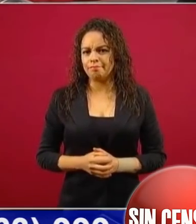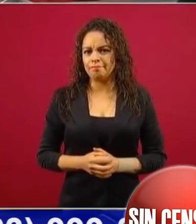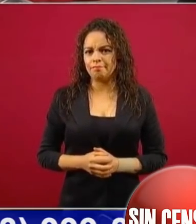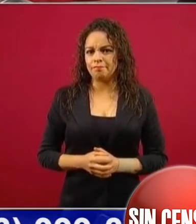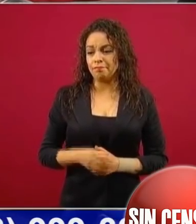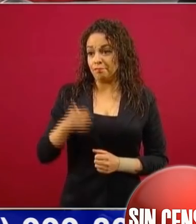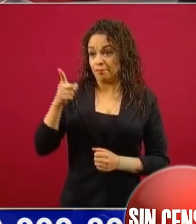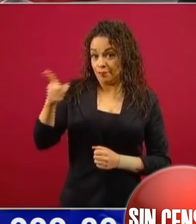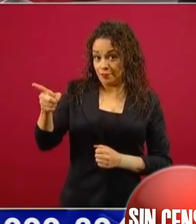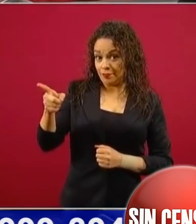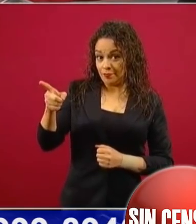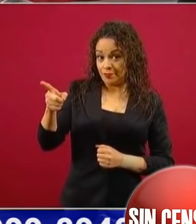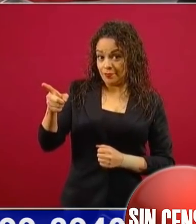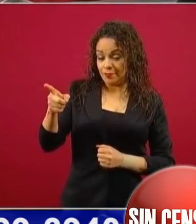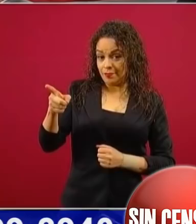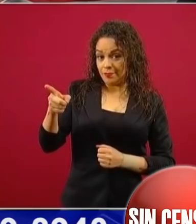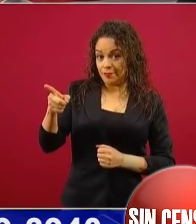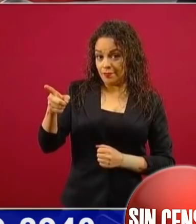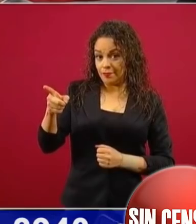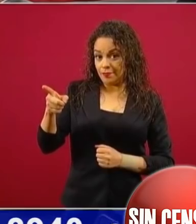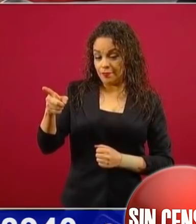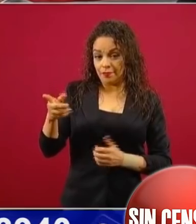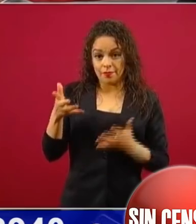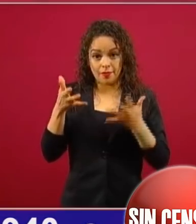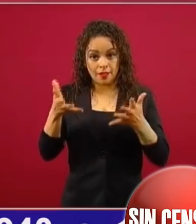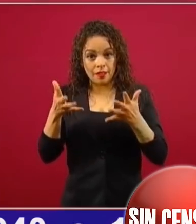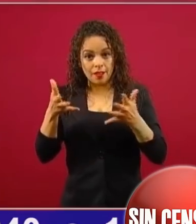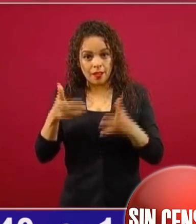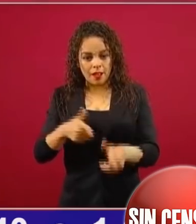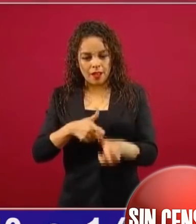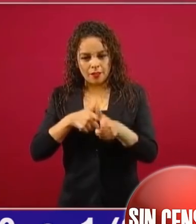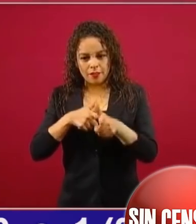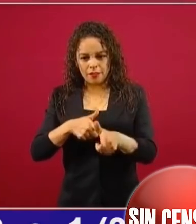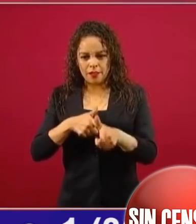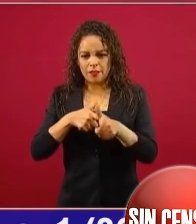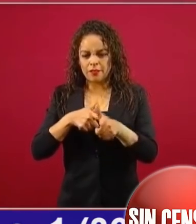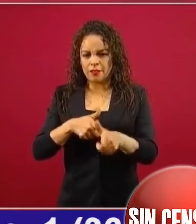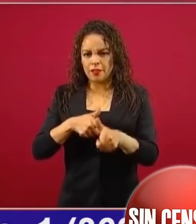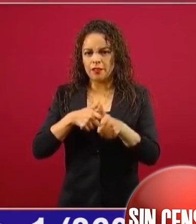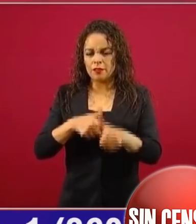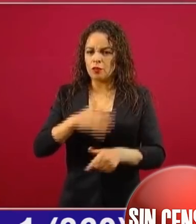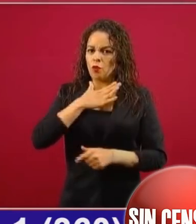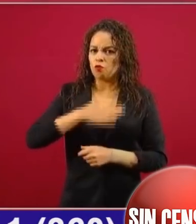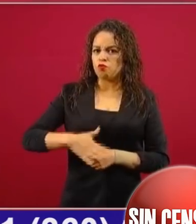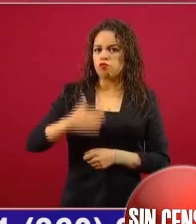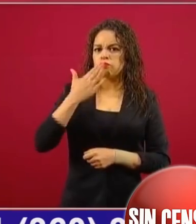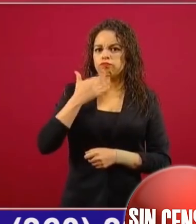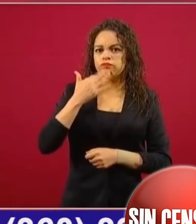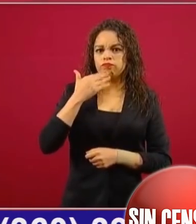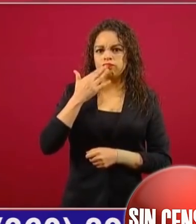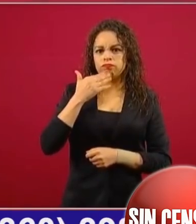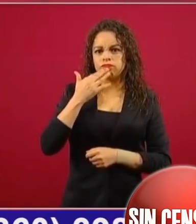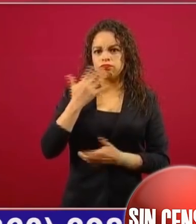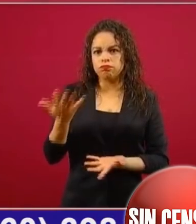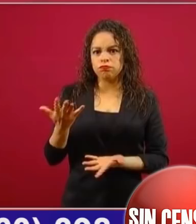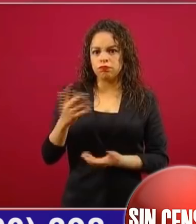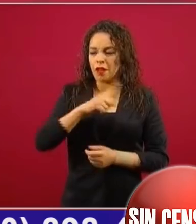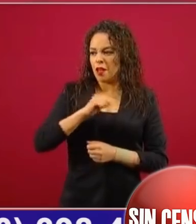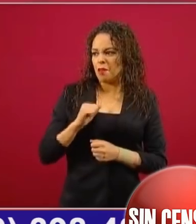corrupción, de injusticias, de privilegios. Eso es el fondo de todo.